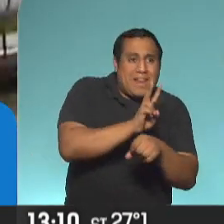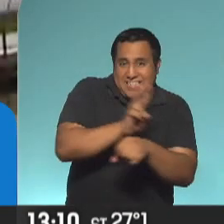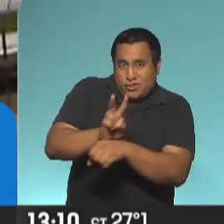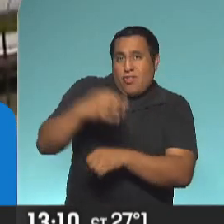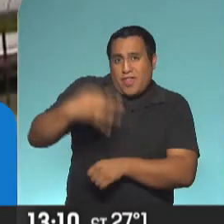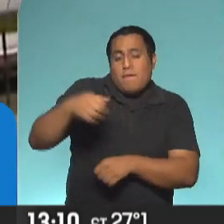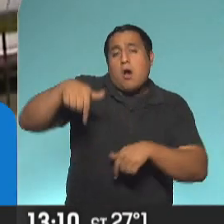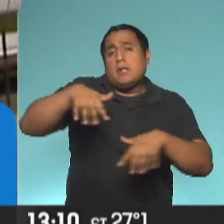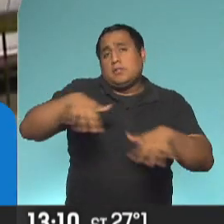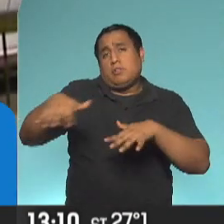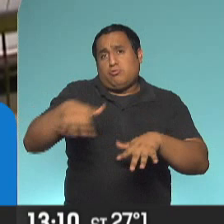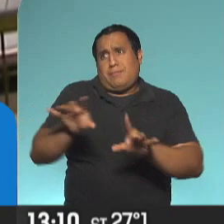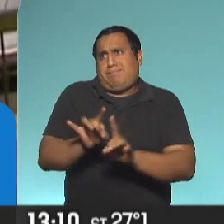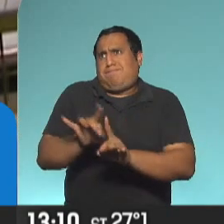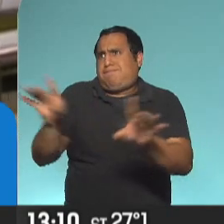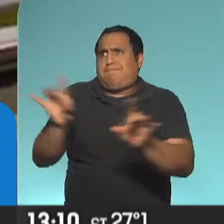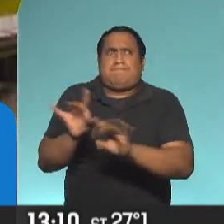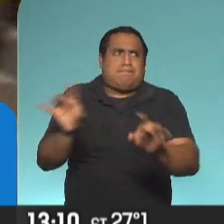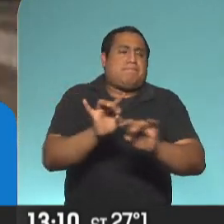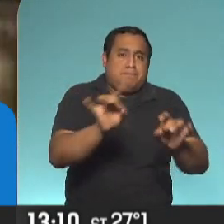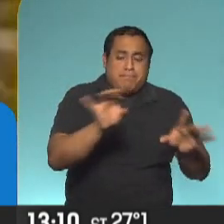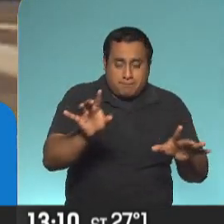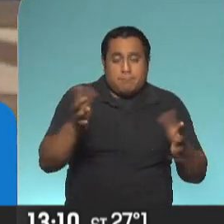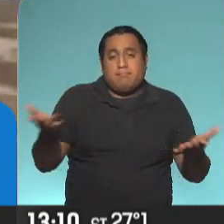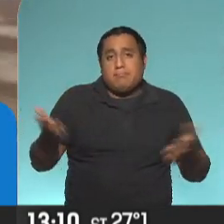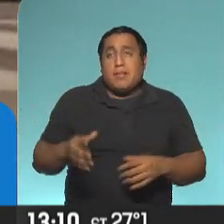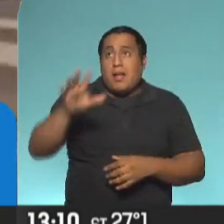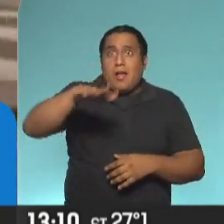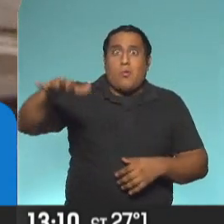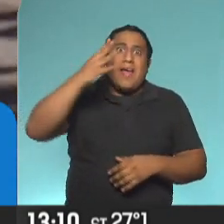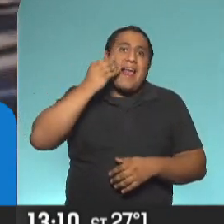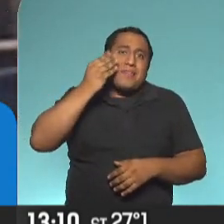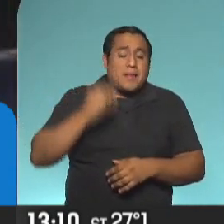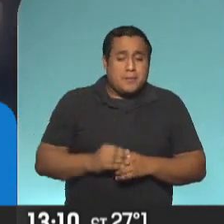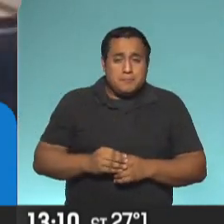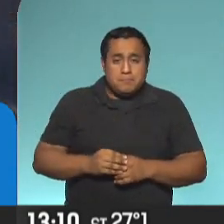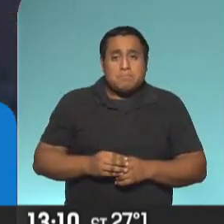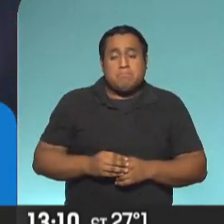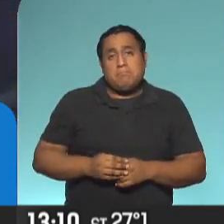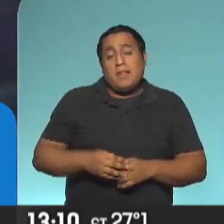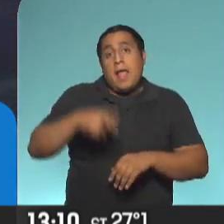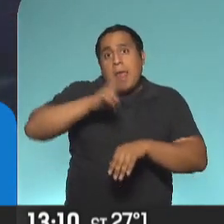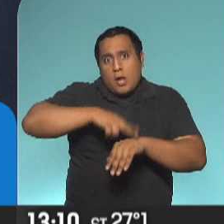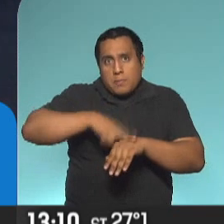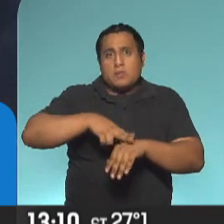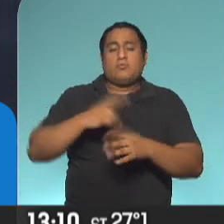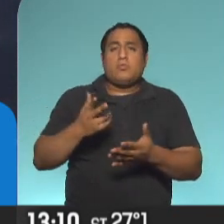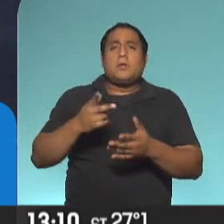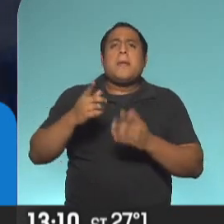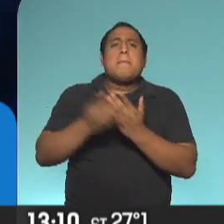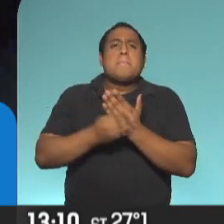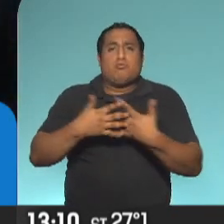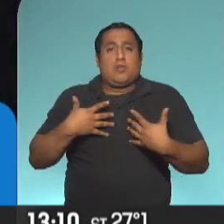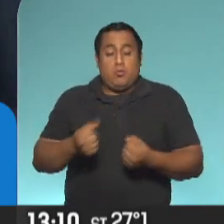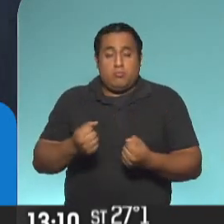esta situación epidemiológica que se registra en el Reino Unido. En este marco y a partir de las recomendaciones del Ministerio